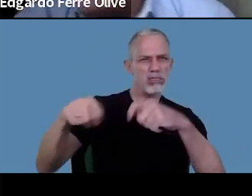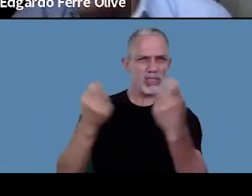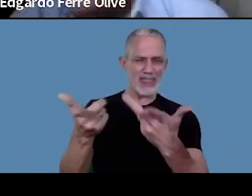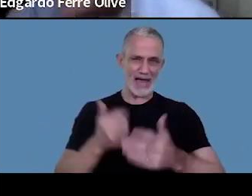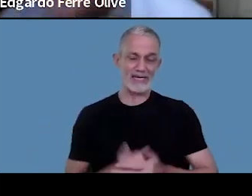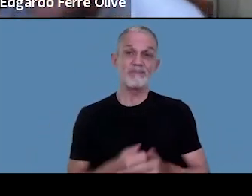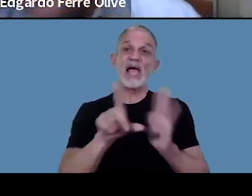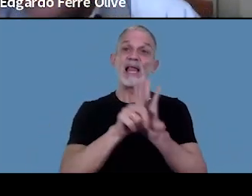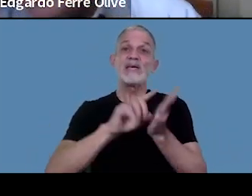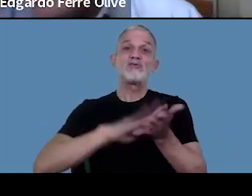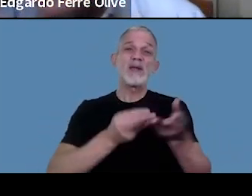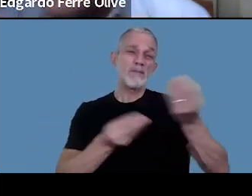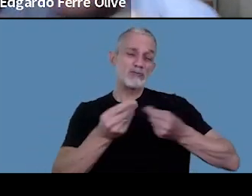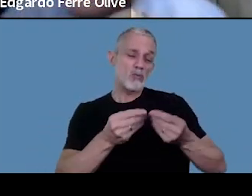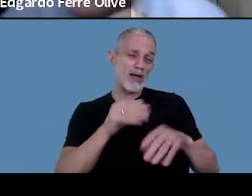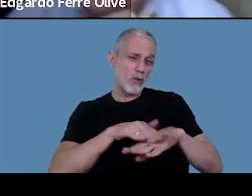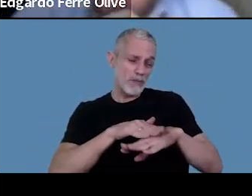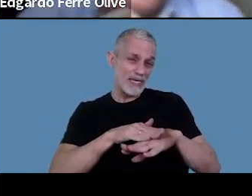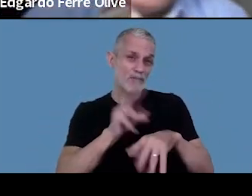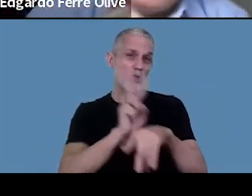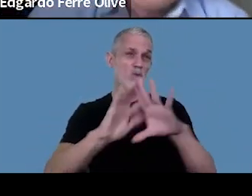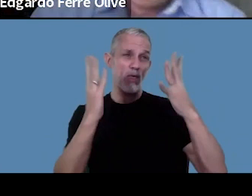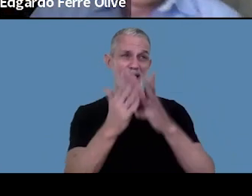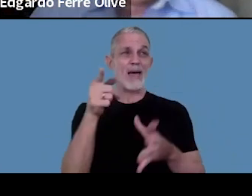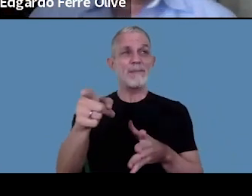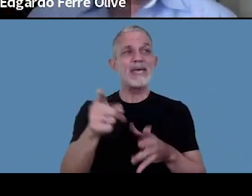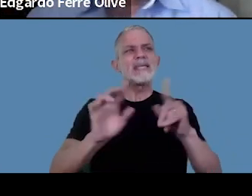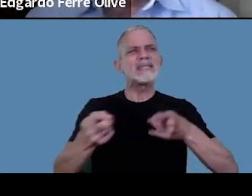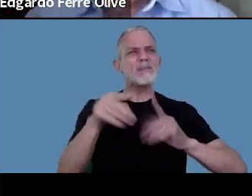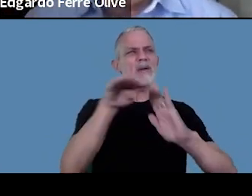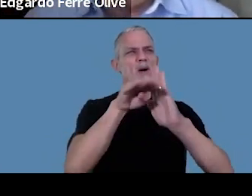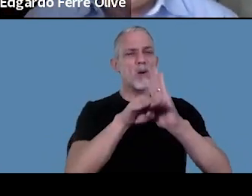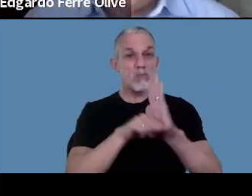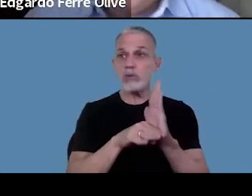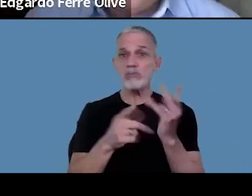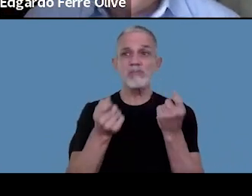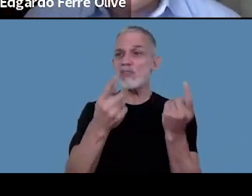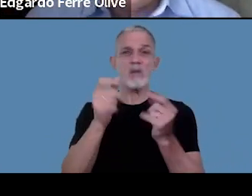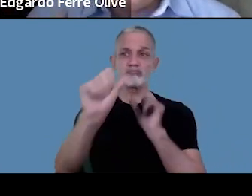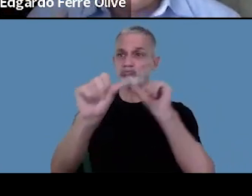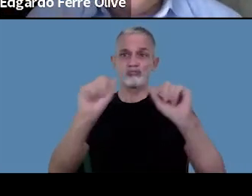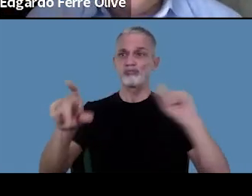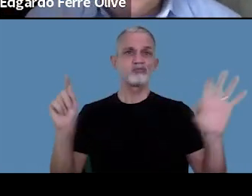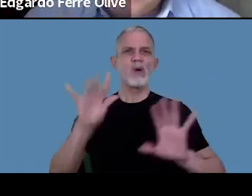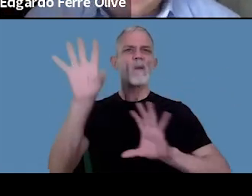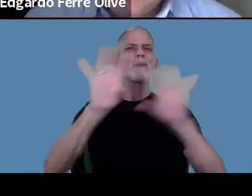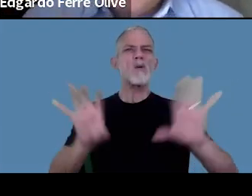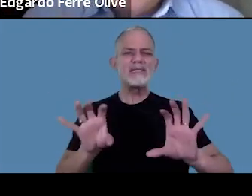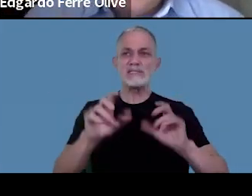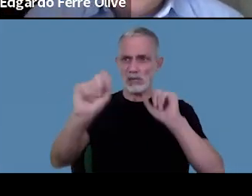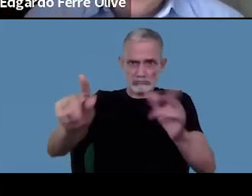ley de presupuestos mínimos en materia ambiental, que es la que va a indicar que es facultad de cada jurisdicción, de cada